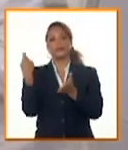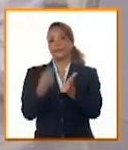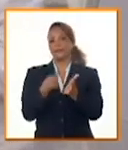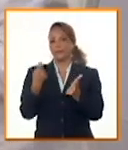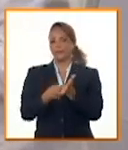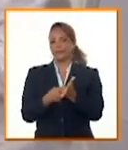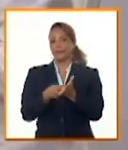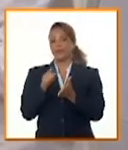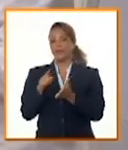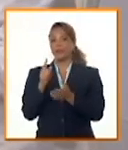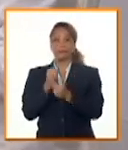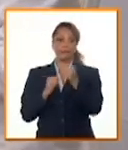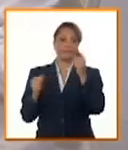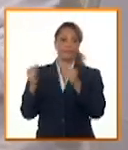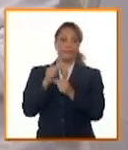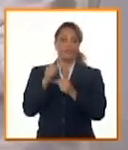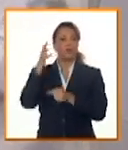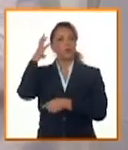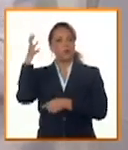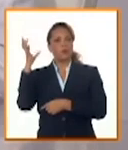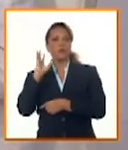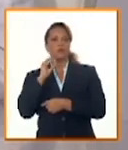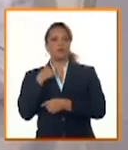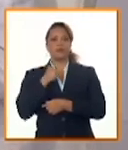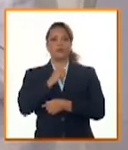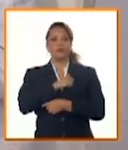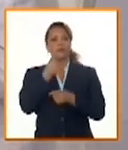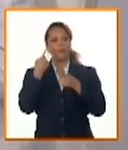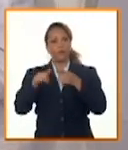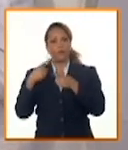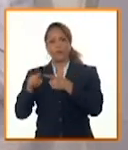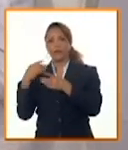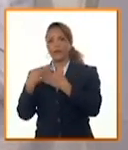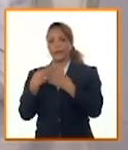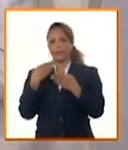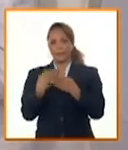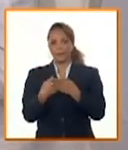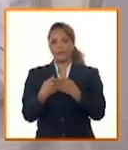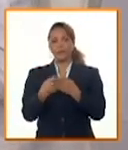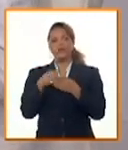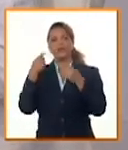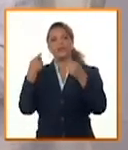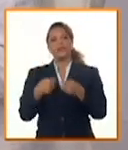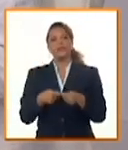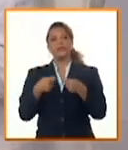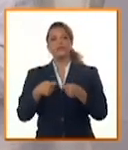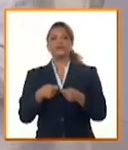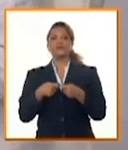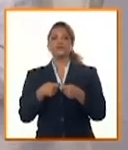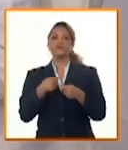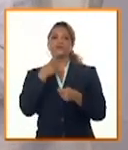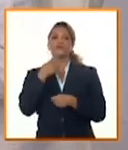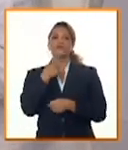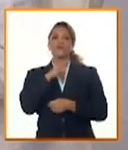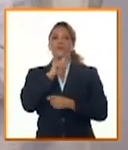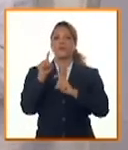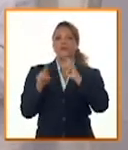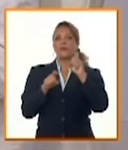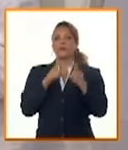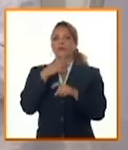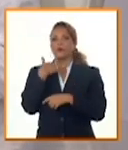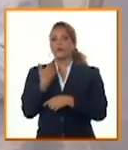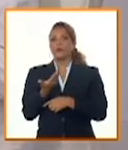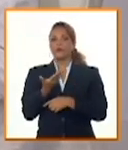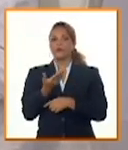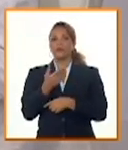es el organismo rector los gobiernos locales y otros organismos y lleva una línea de acción para mitigar ese esos